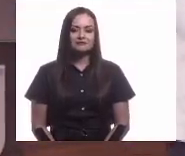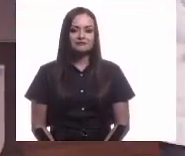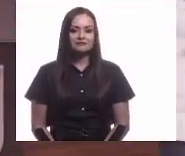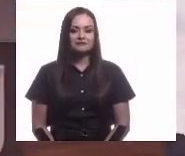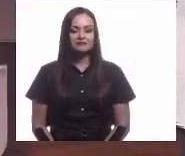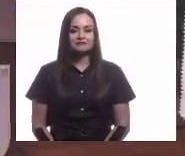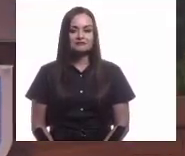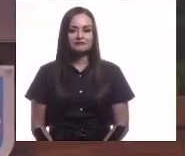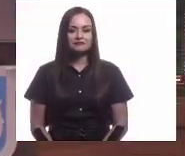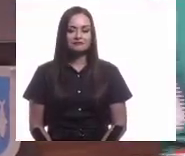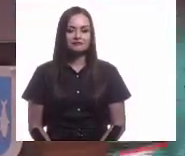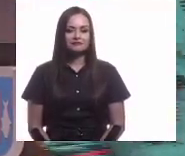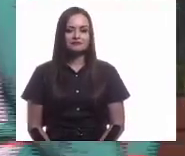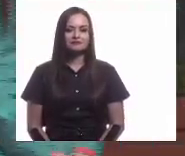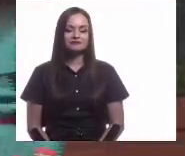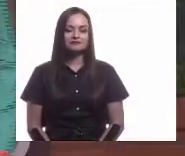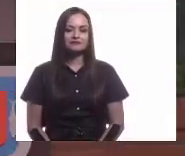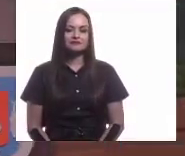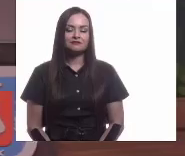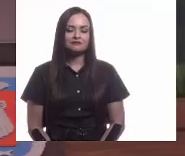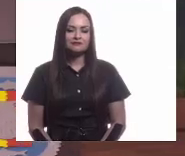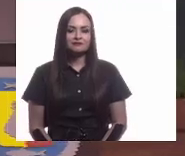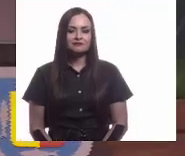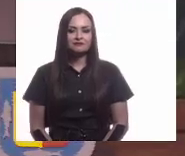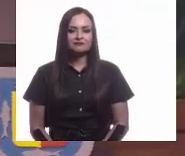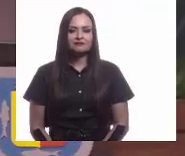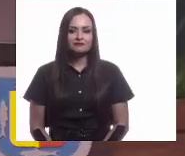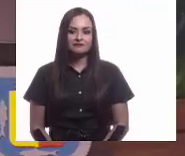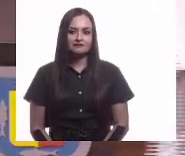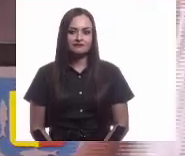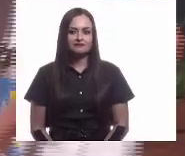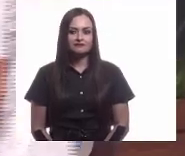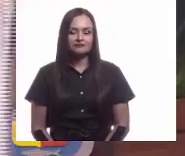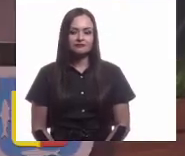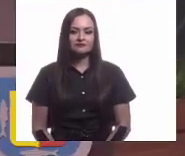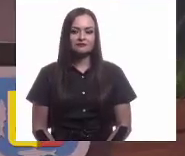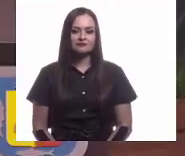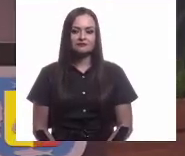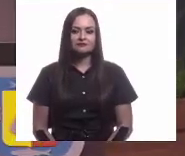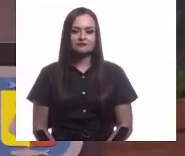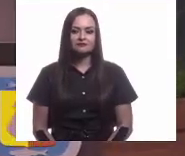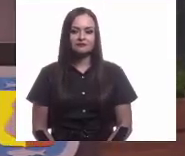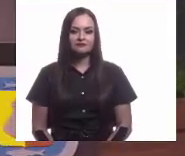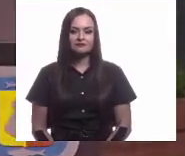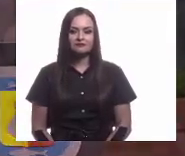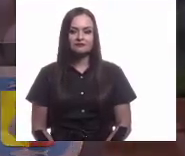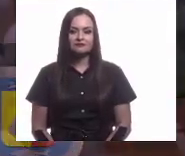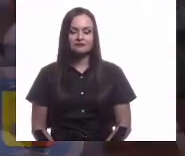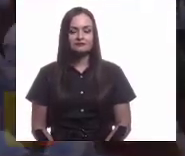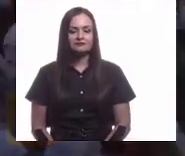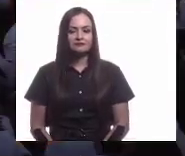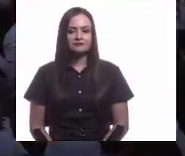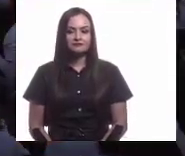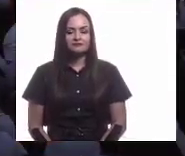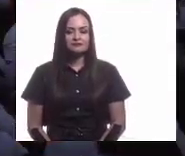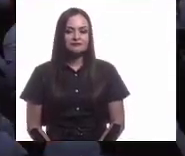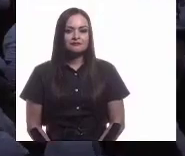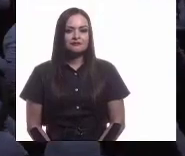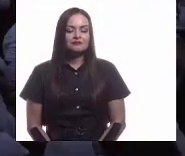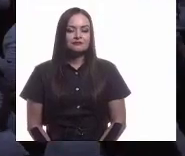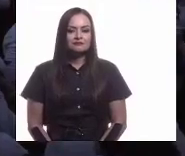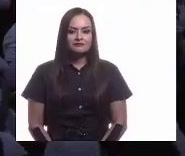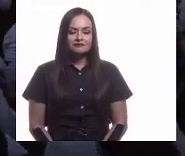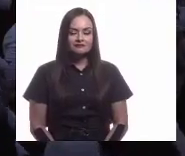Felicidades. Gracias. Amigo, felicidades. Gracias. Yuli. Hola. Felicidades. Felicidades.